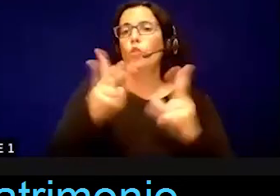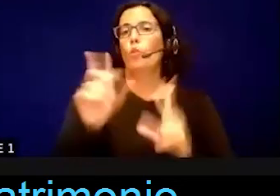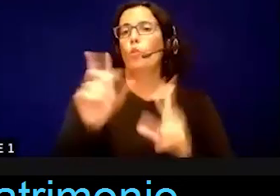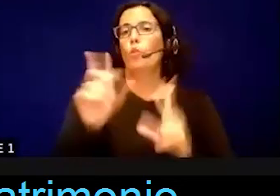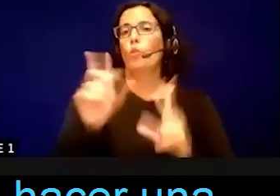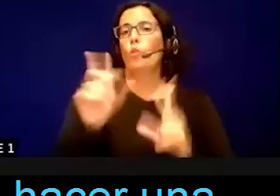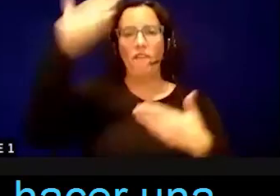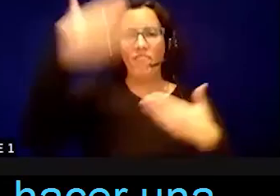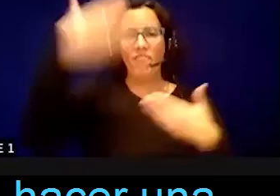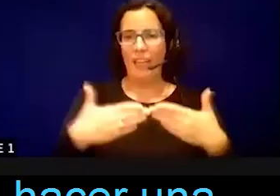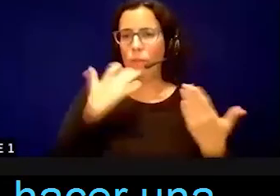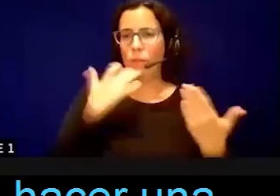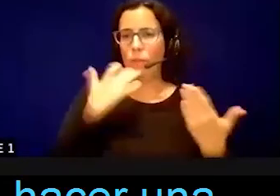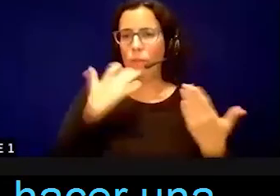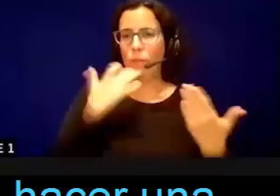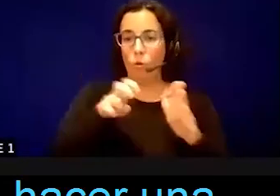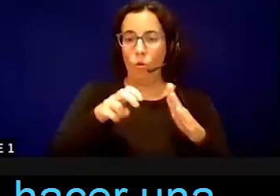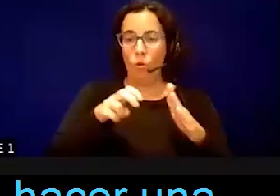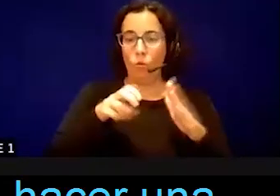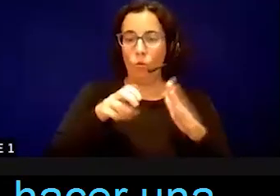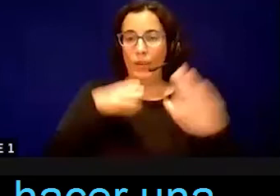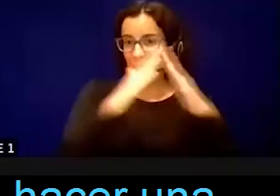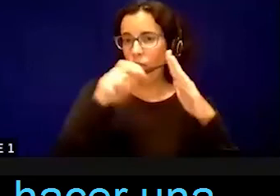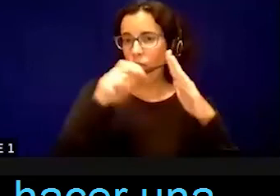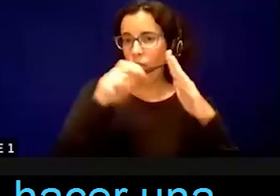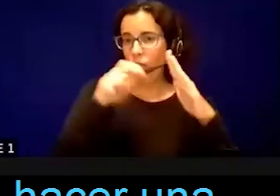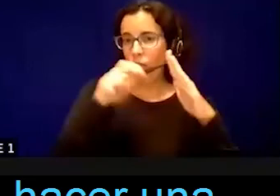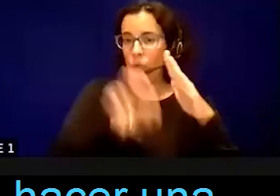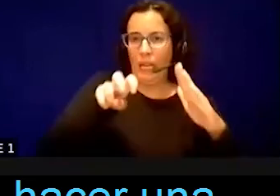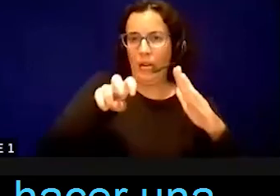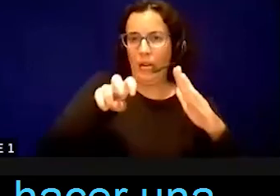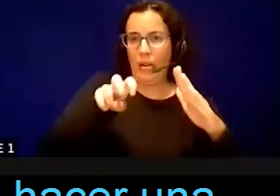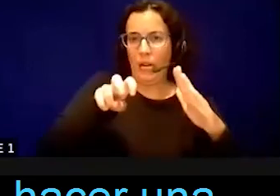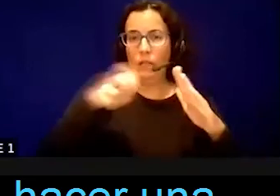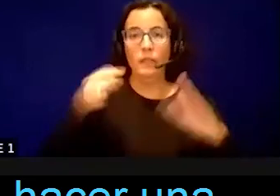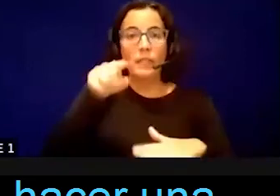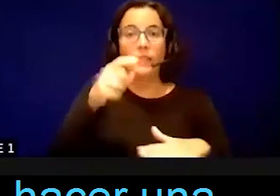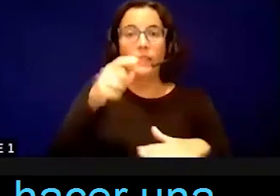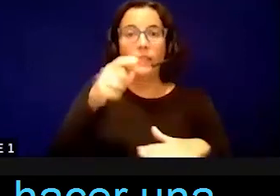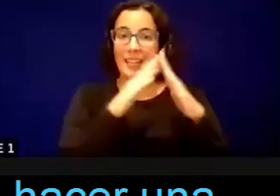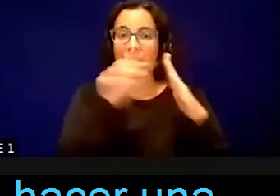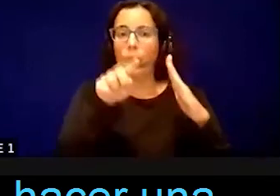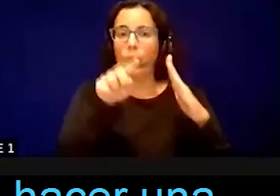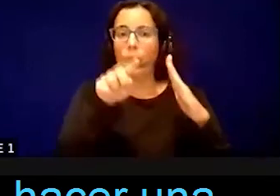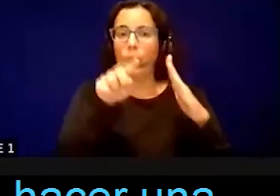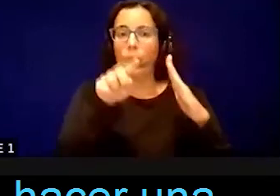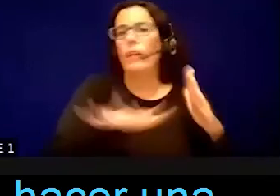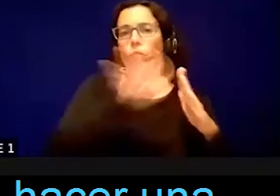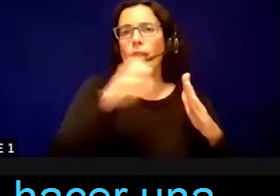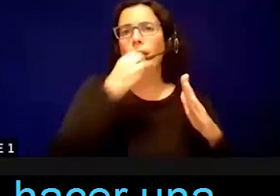entrada. Pues en un edificio que se considera un BIC, que es un bien de interés cultural, es, por no decir